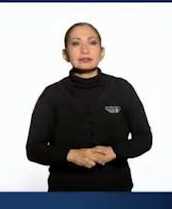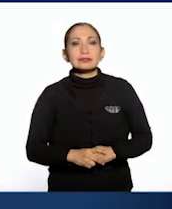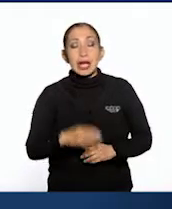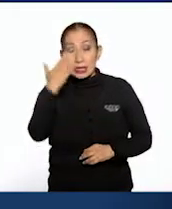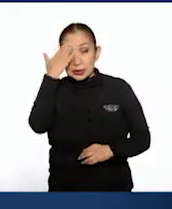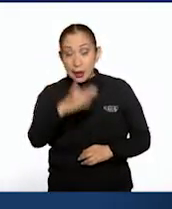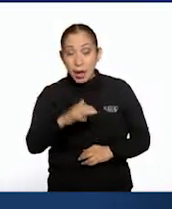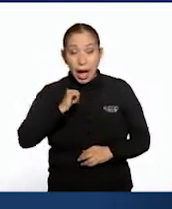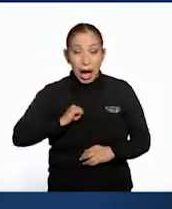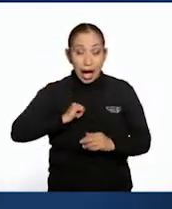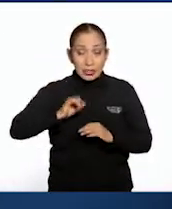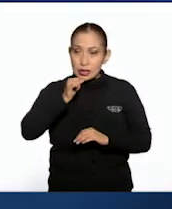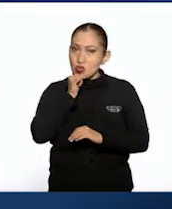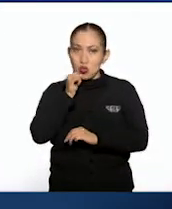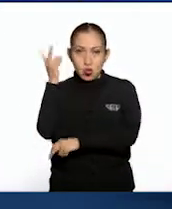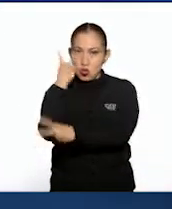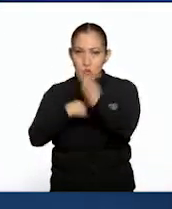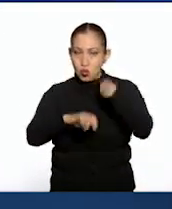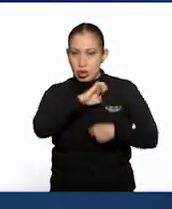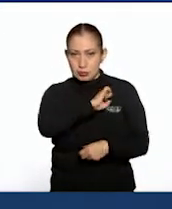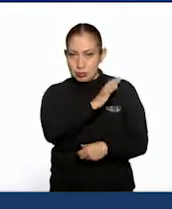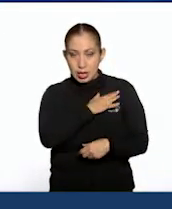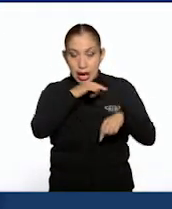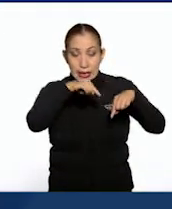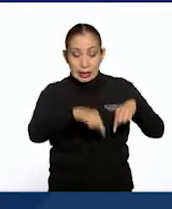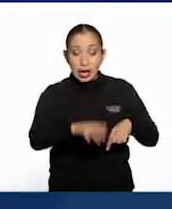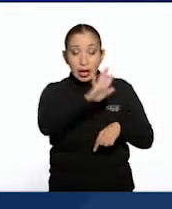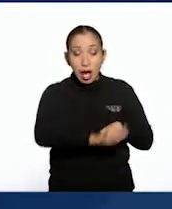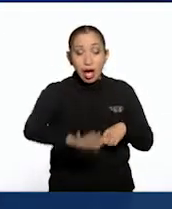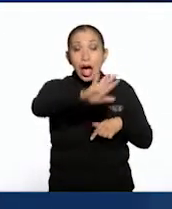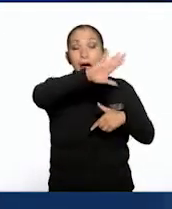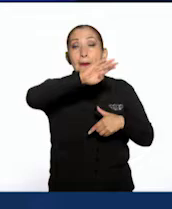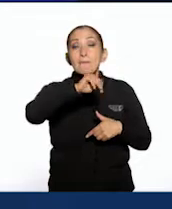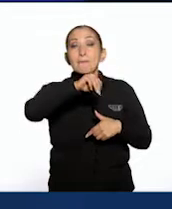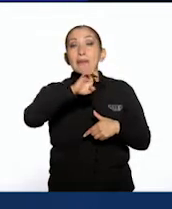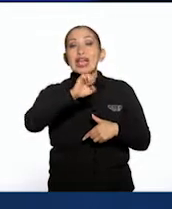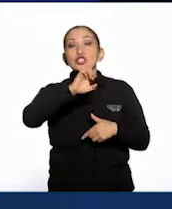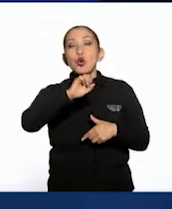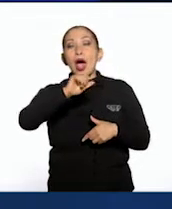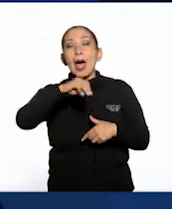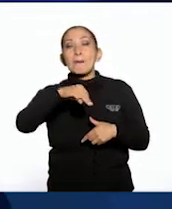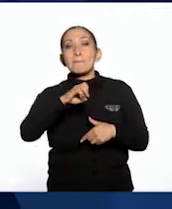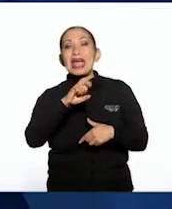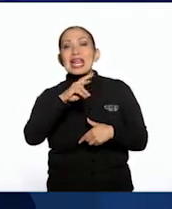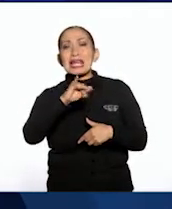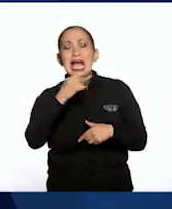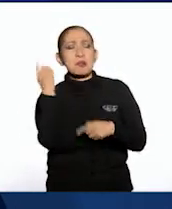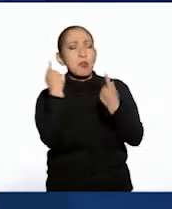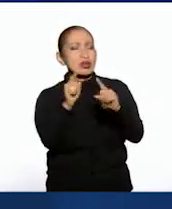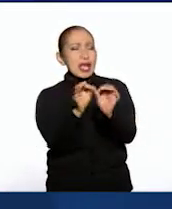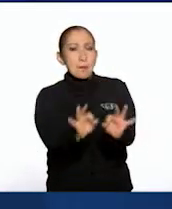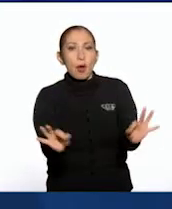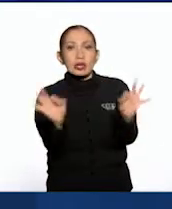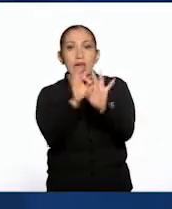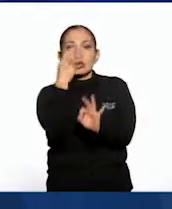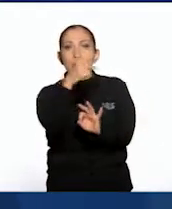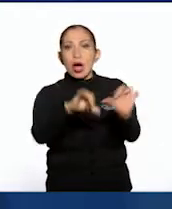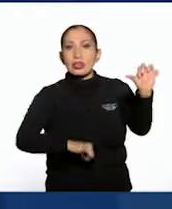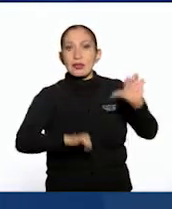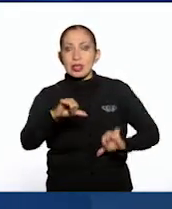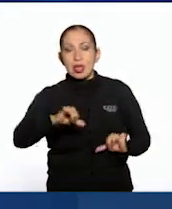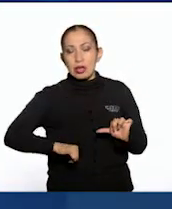Se sabe que antes de la llegada de los españoles, en todo Mesoamérica, la música era indispensable en sus